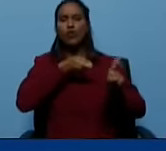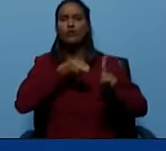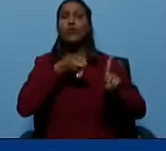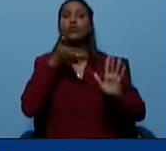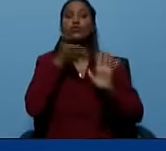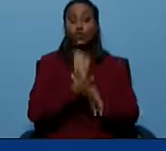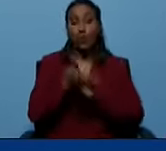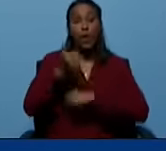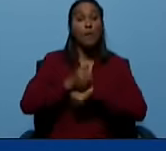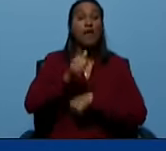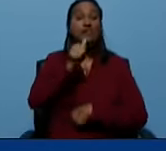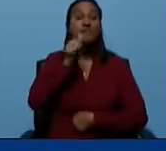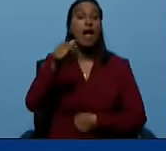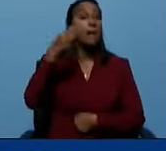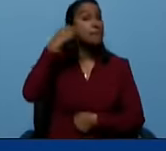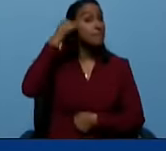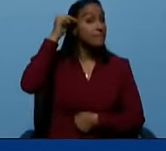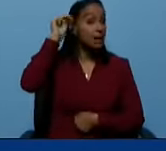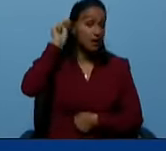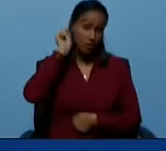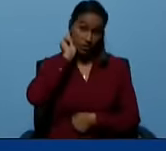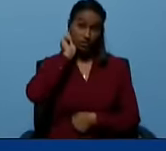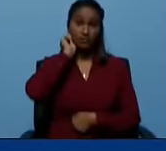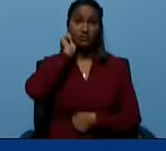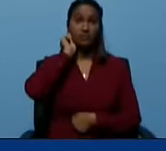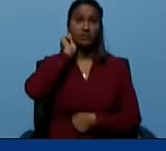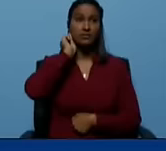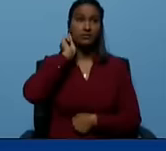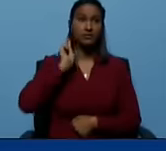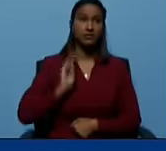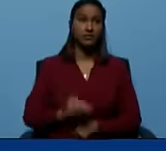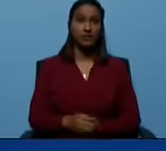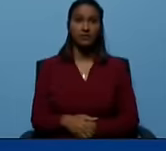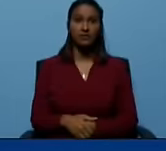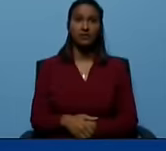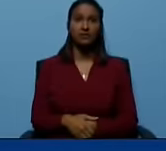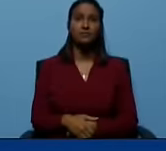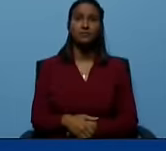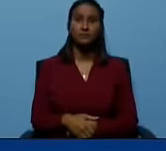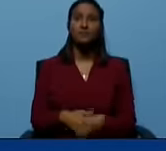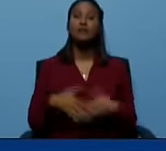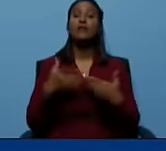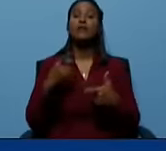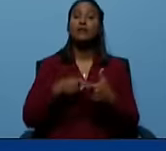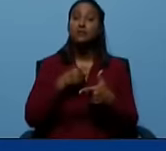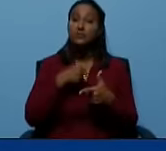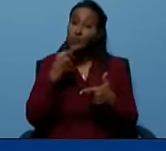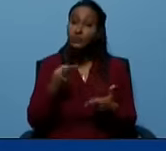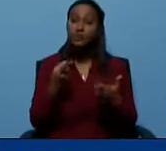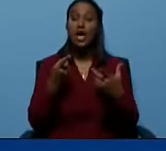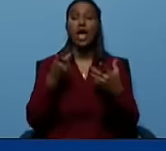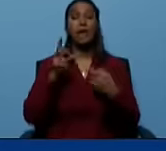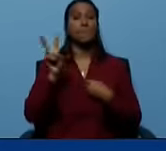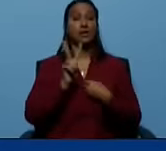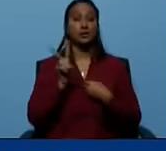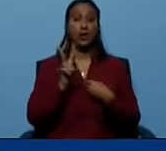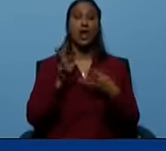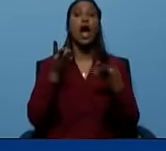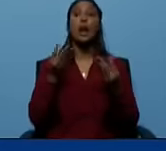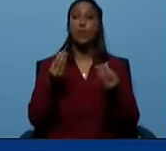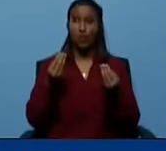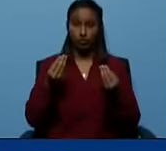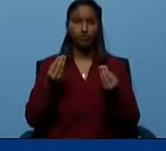Machado, por la terrorista Machado, que bastante daño le ha hecho a este país durante años y años.